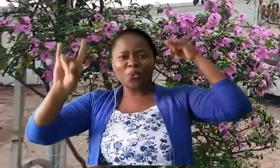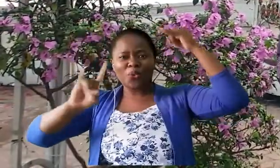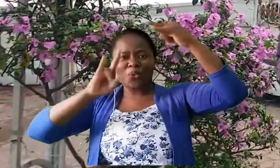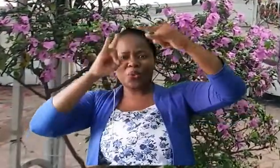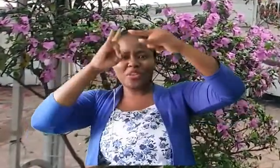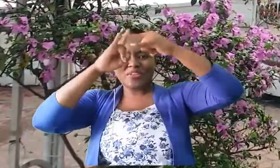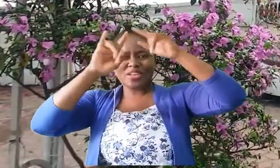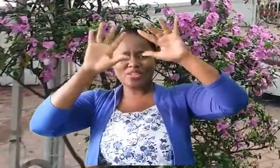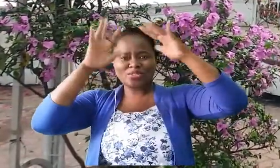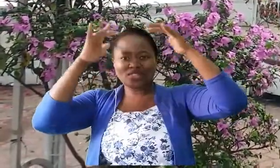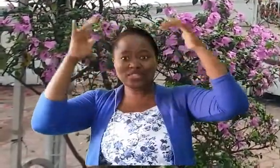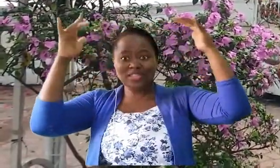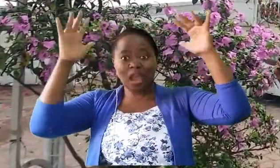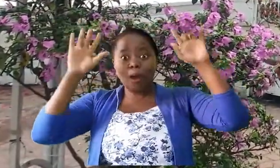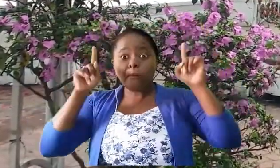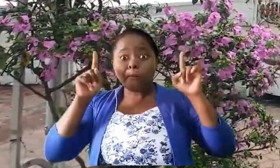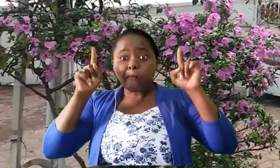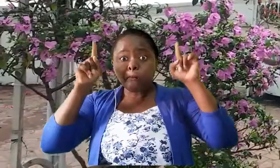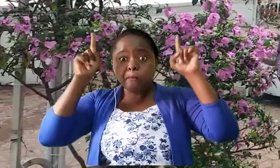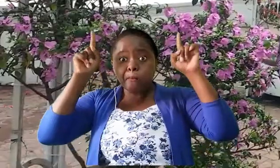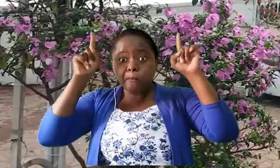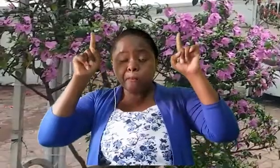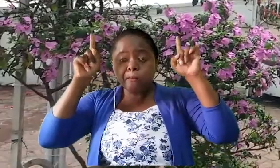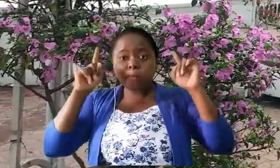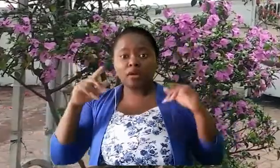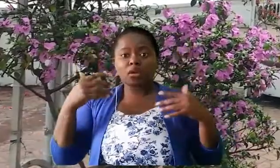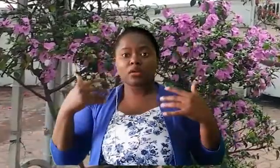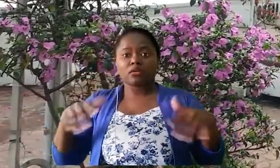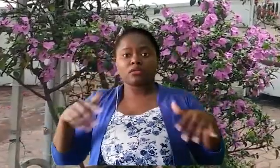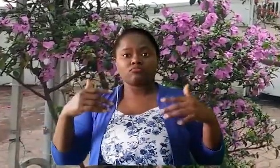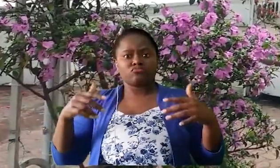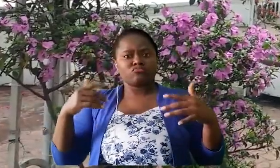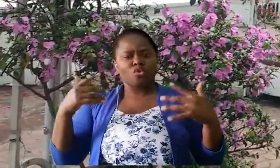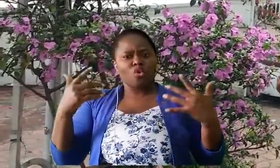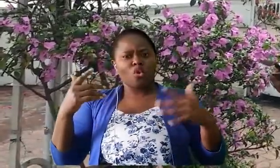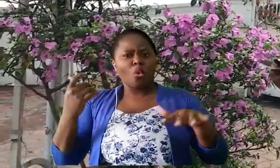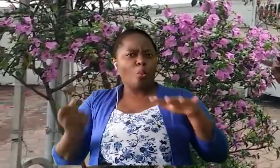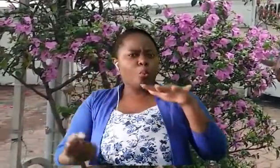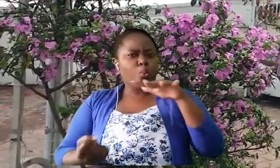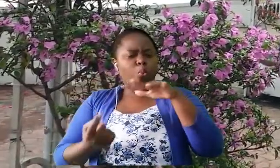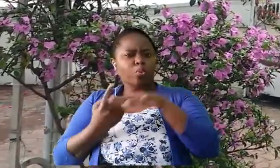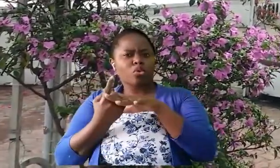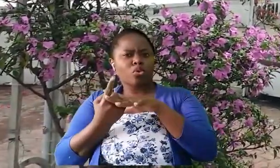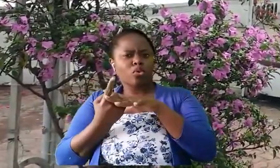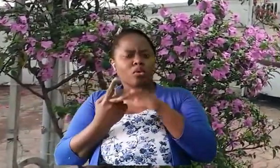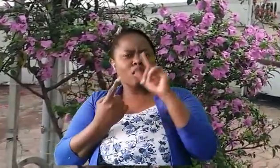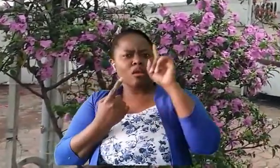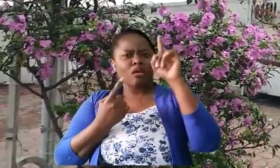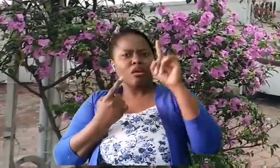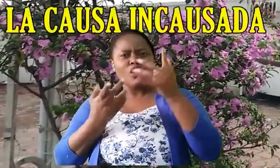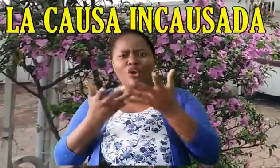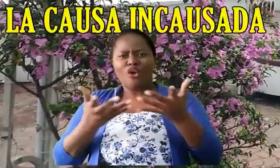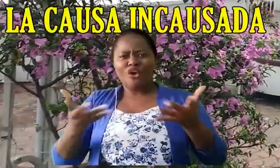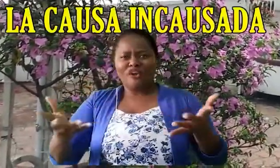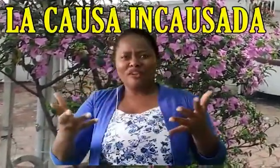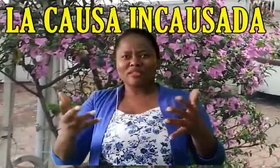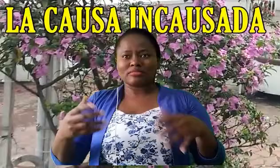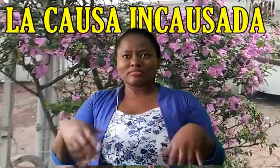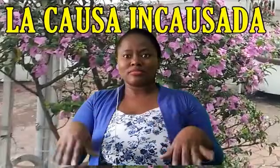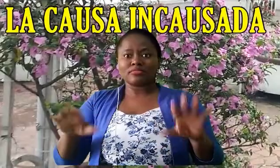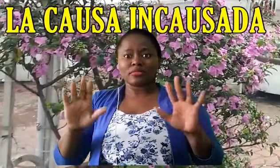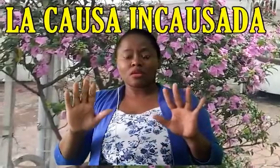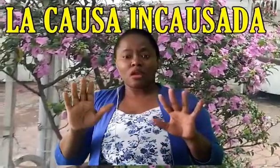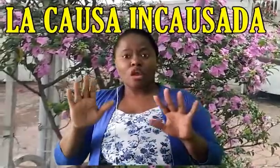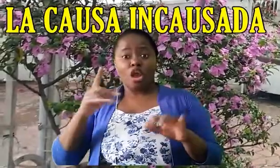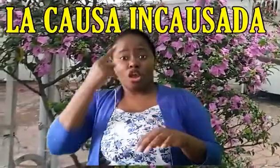existe una causa de todas las cosas, pero que esta causa es incausada, es decir, causó todo, pero a